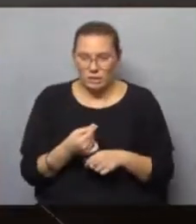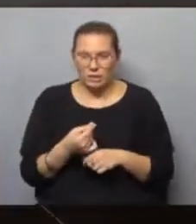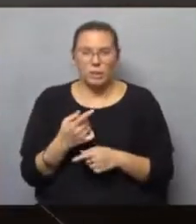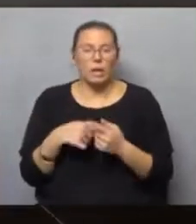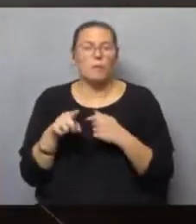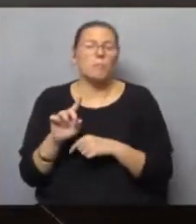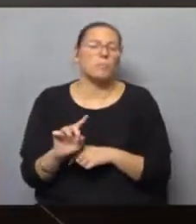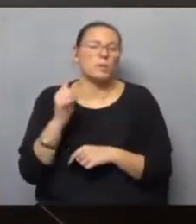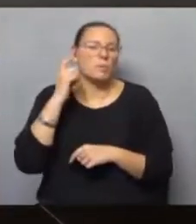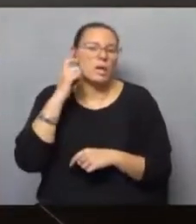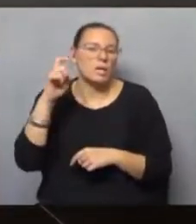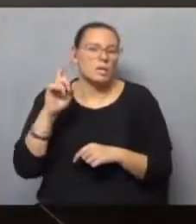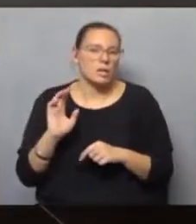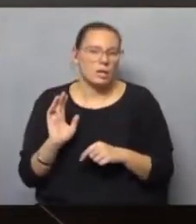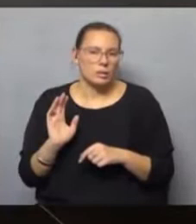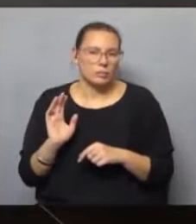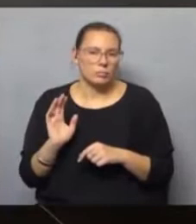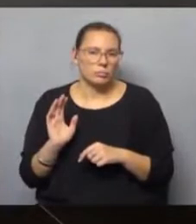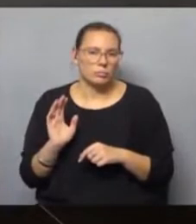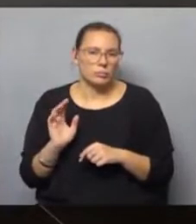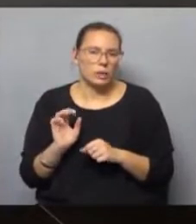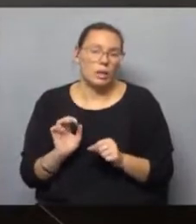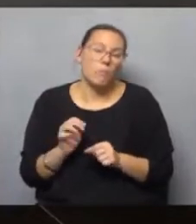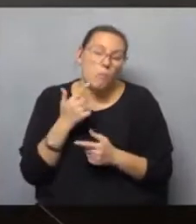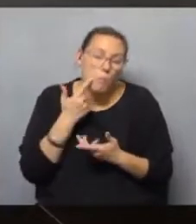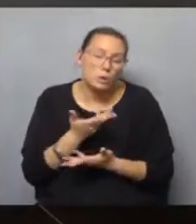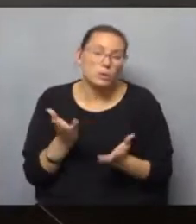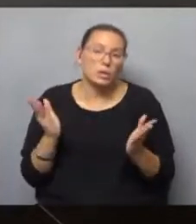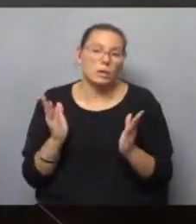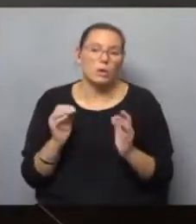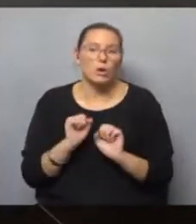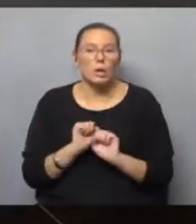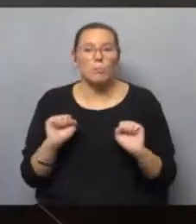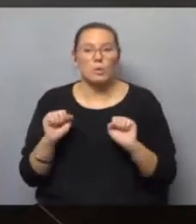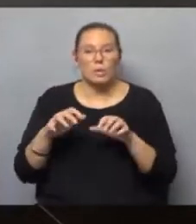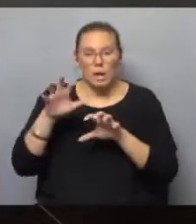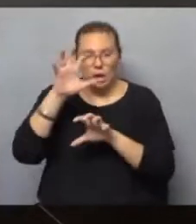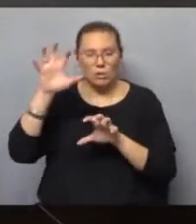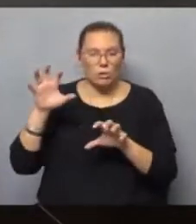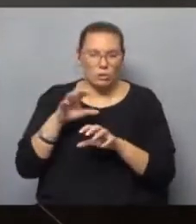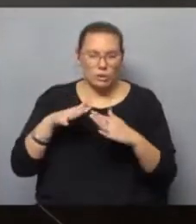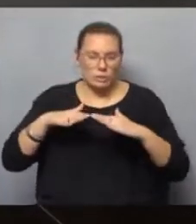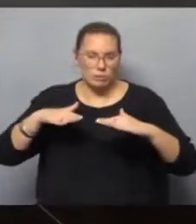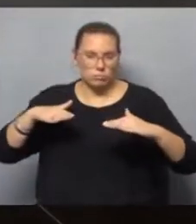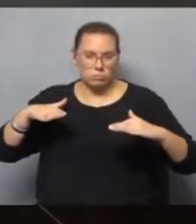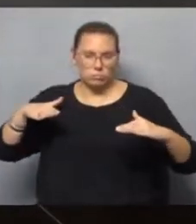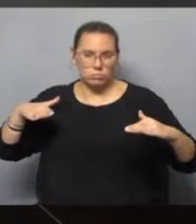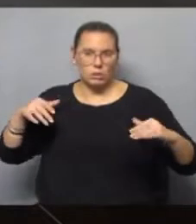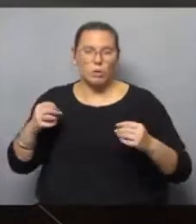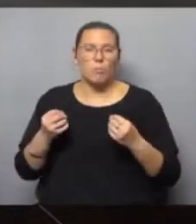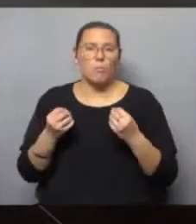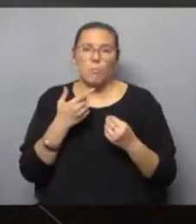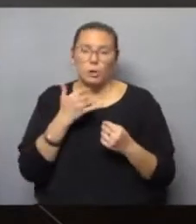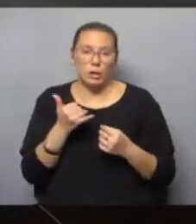esas fueron las primeras ideas que dieron la pauta de que las cortezas se estaban separando en algún lado, como fue que se encontró, por